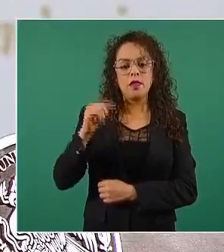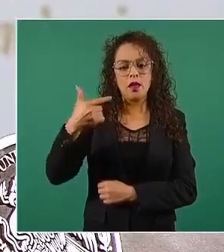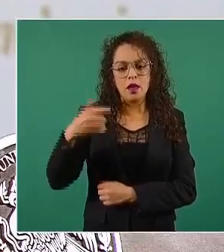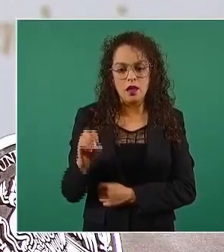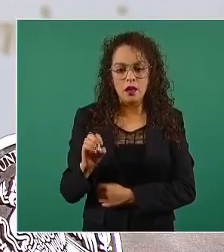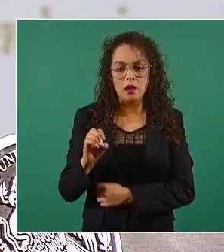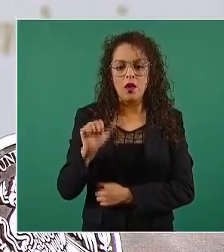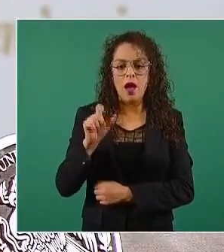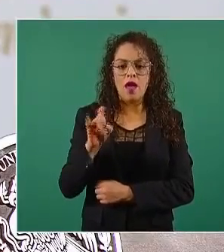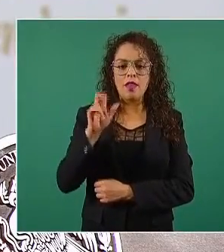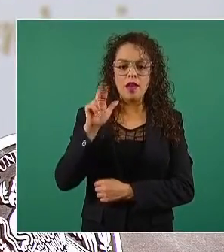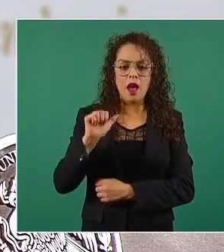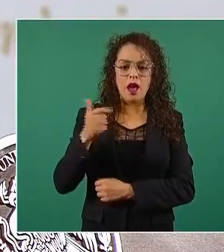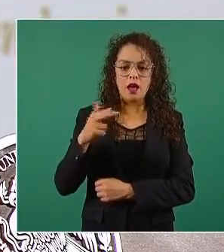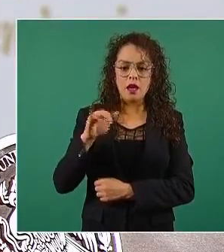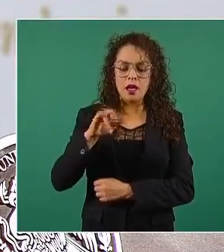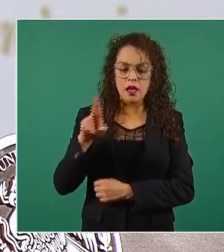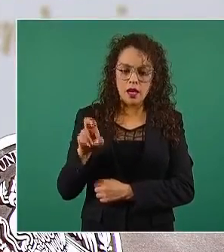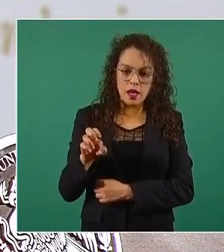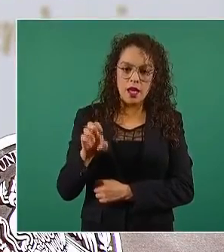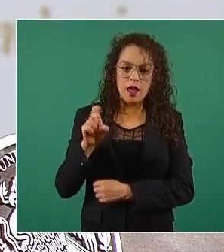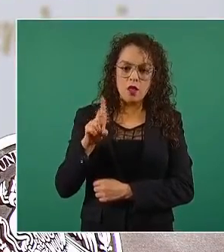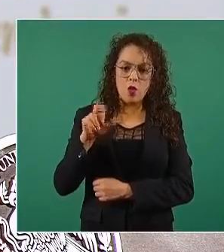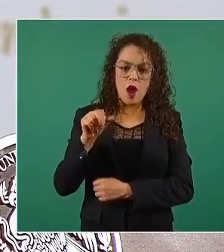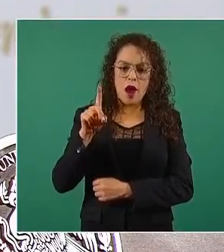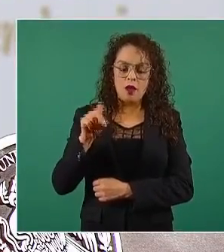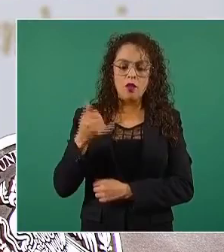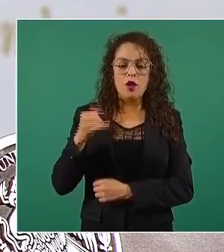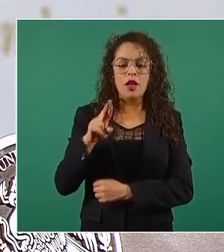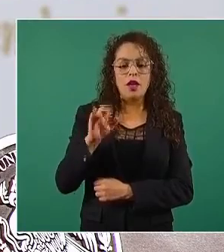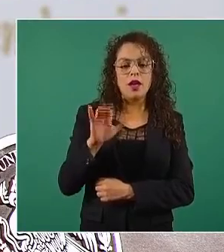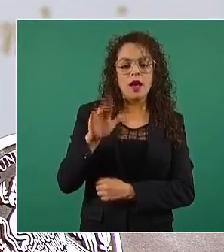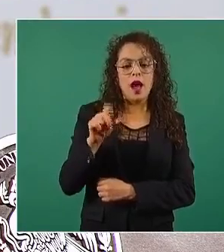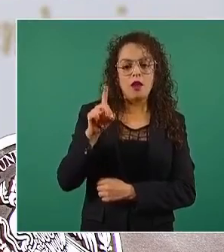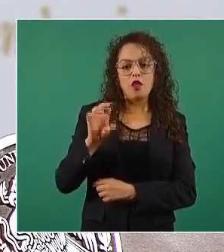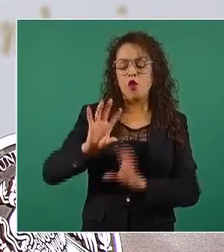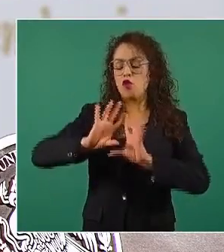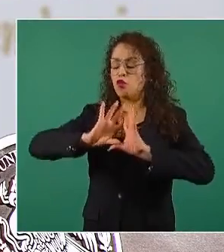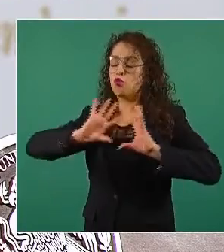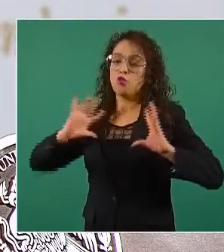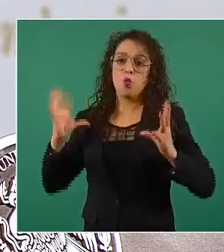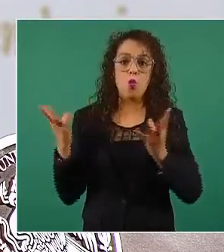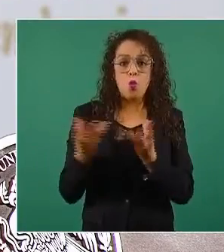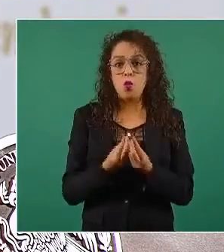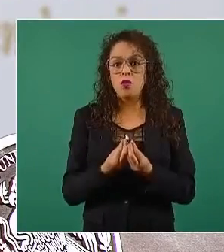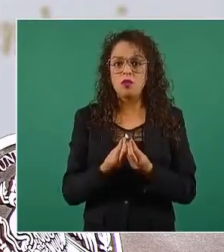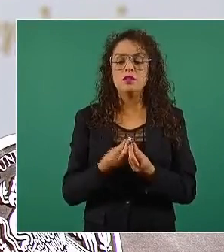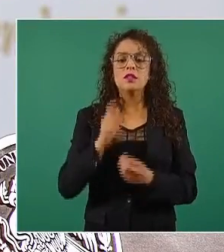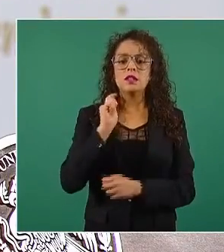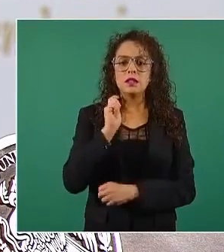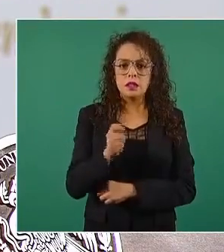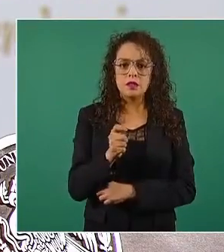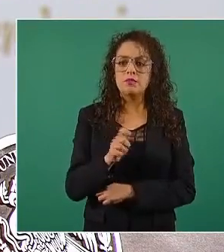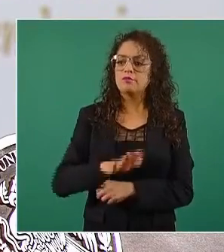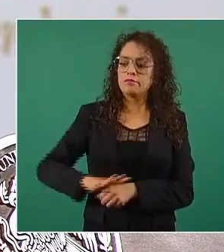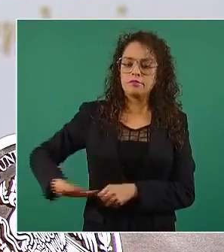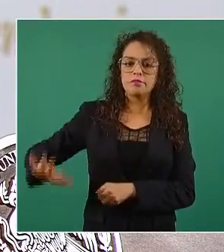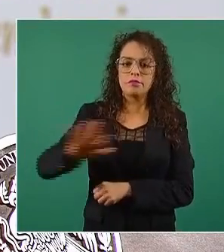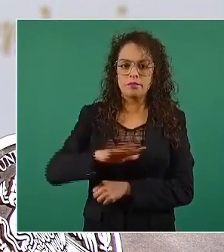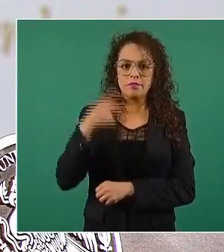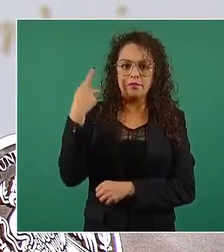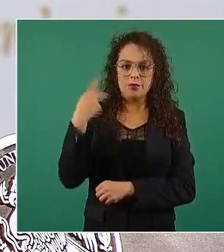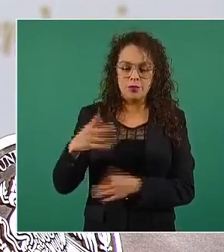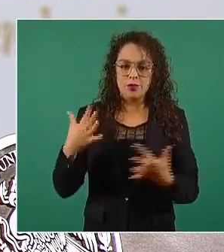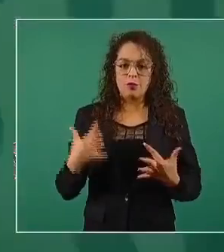Gutiérrez Cortina, Adrián Aguirre, Eduardo Ricalde y Ricardo Dagdú, todos ellos conforman el patronato de la